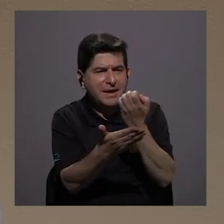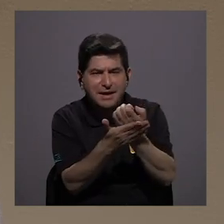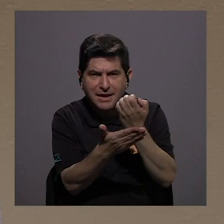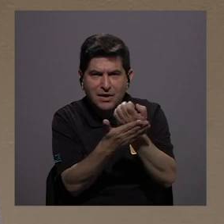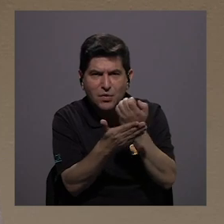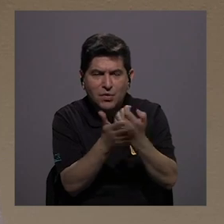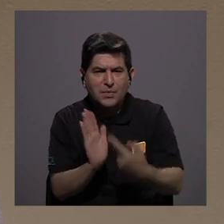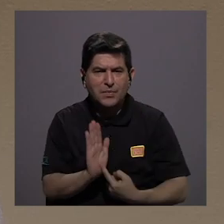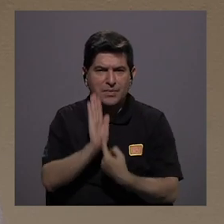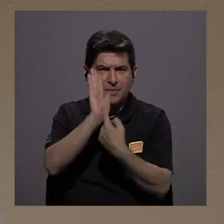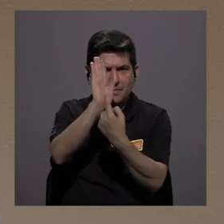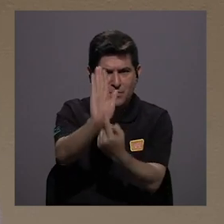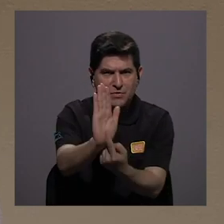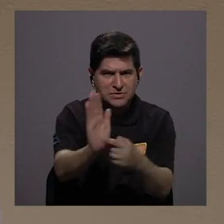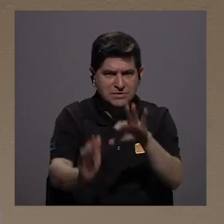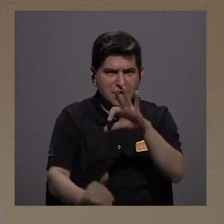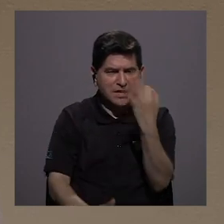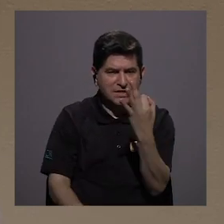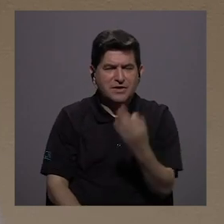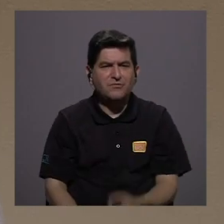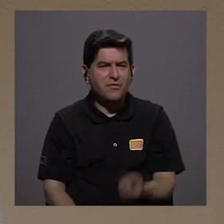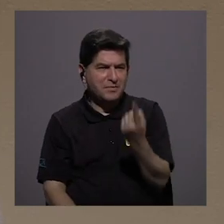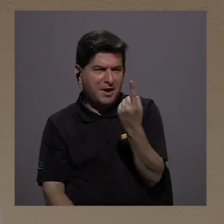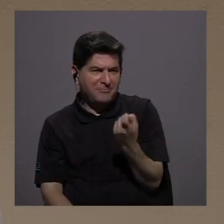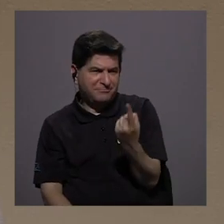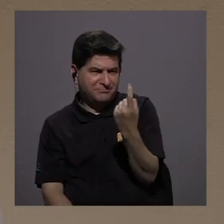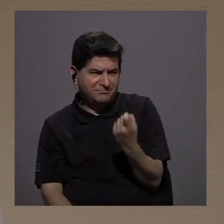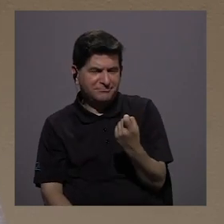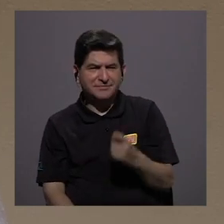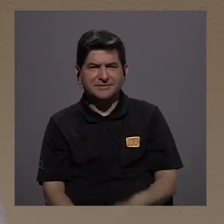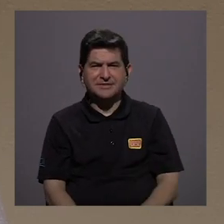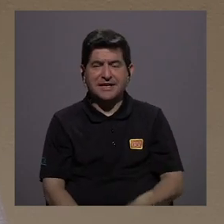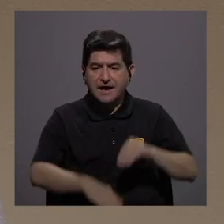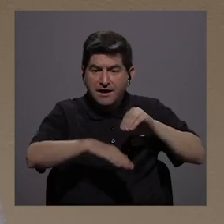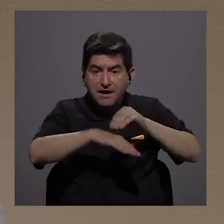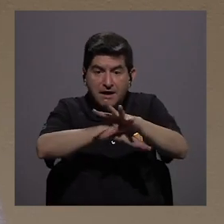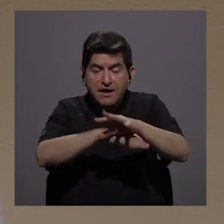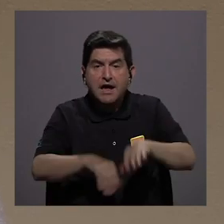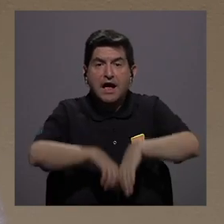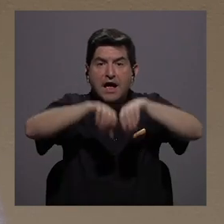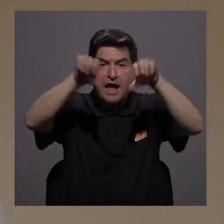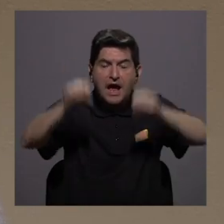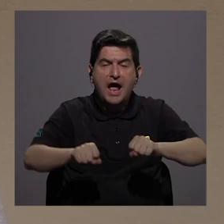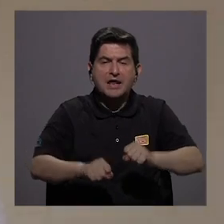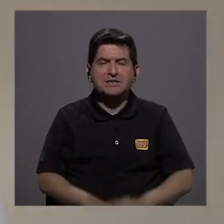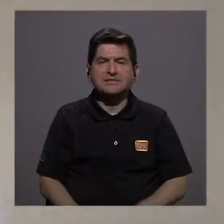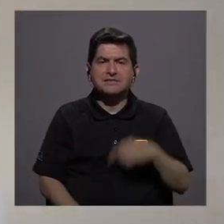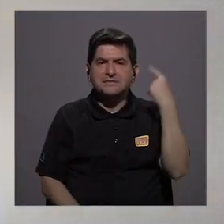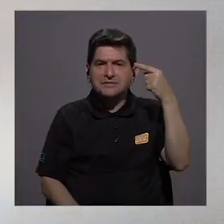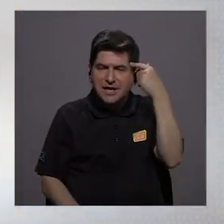esté manifestándose de manera deficitaria provoca sistemáticamente una afectación sobre el sistema fiscal.